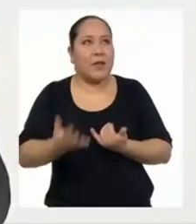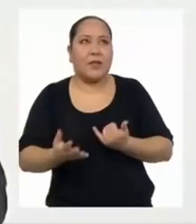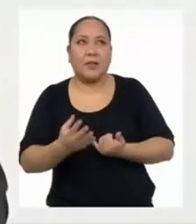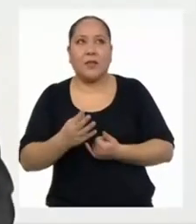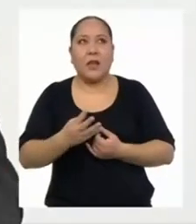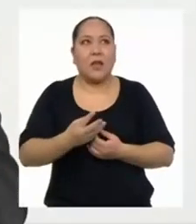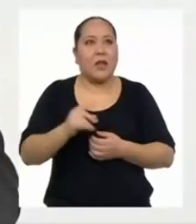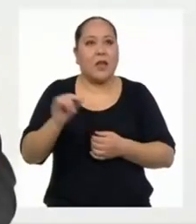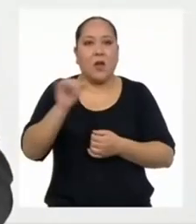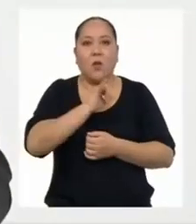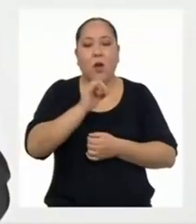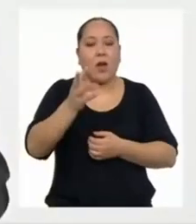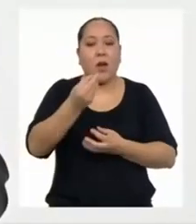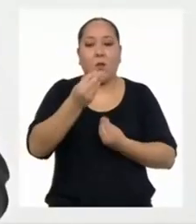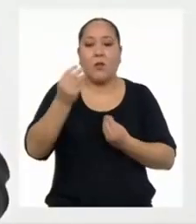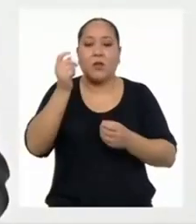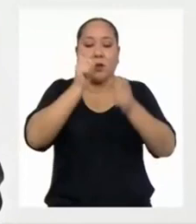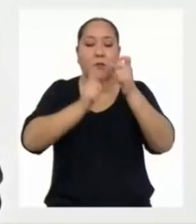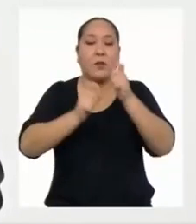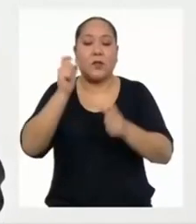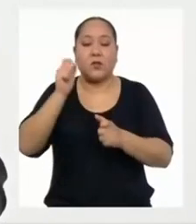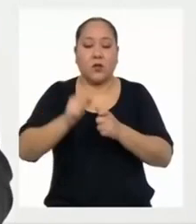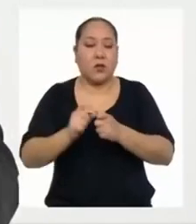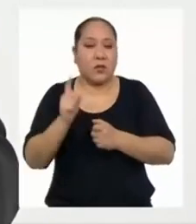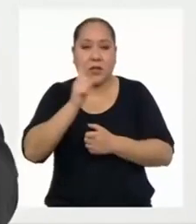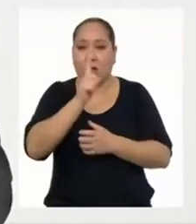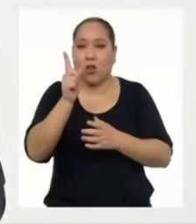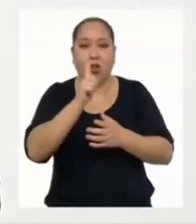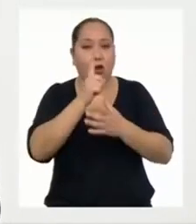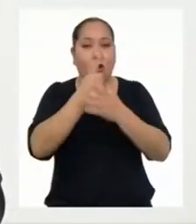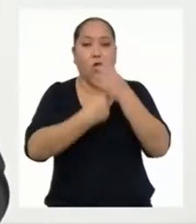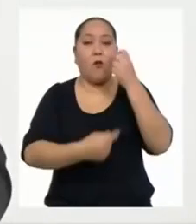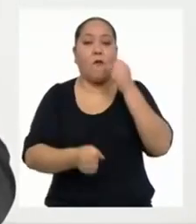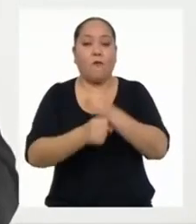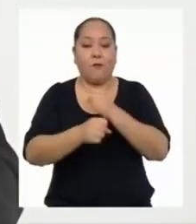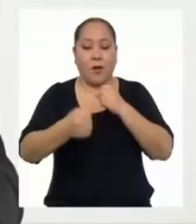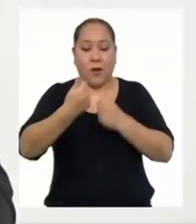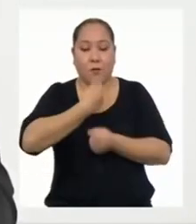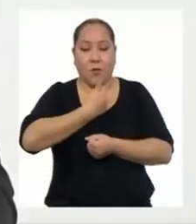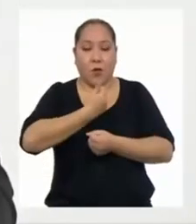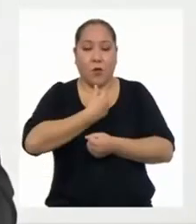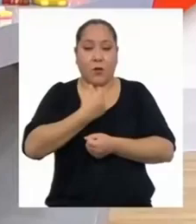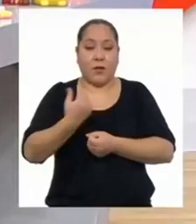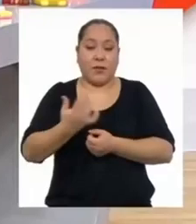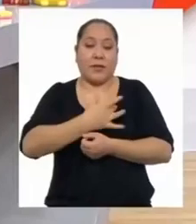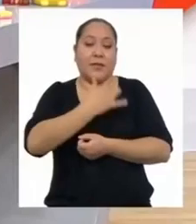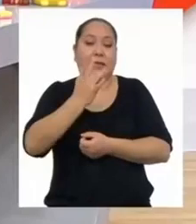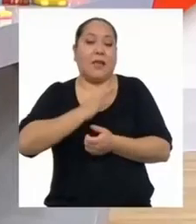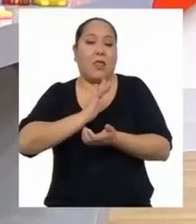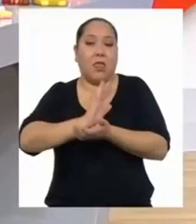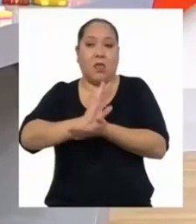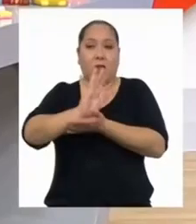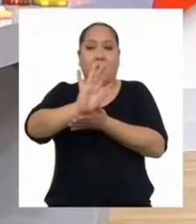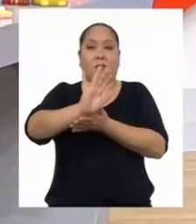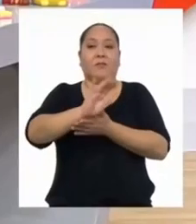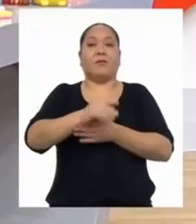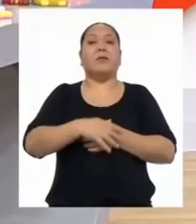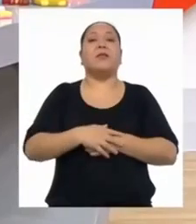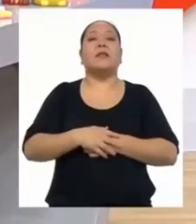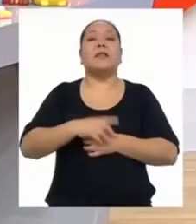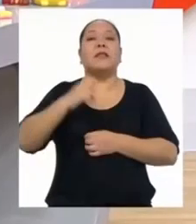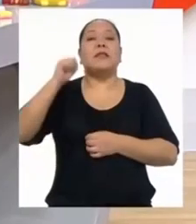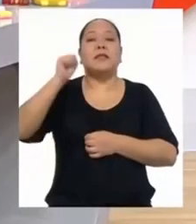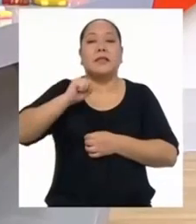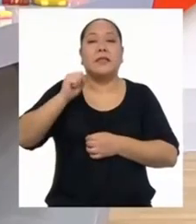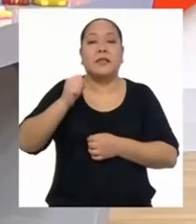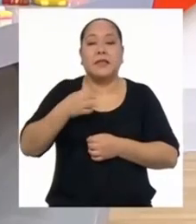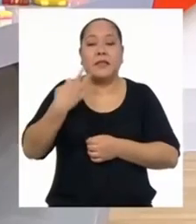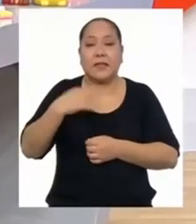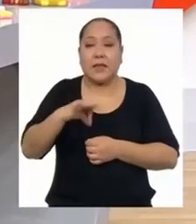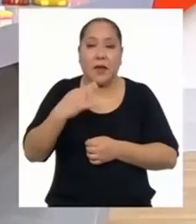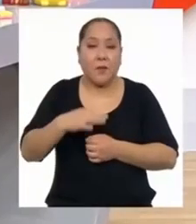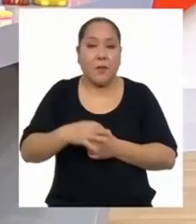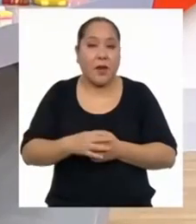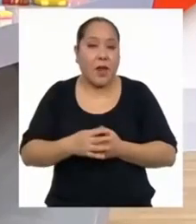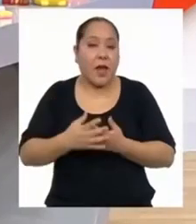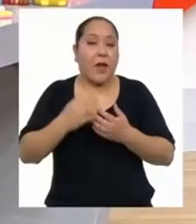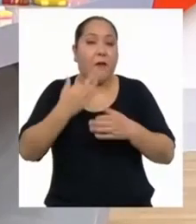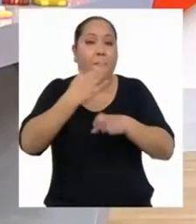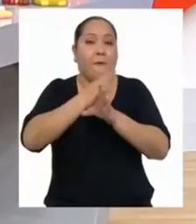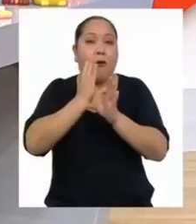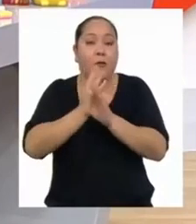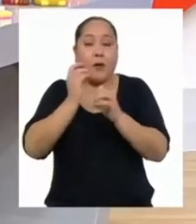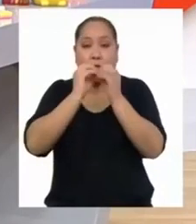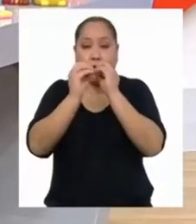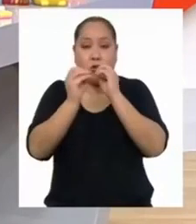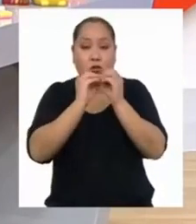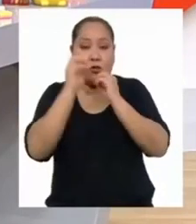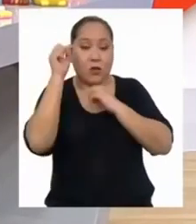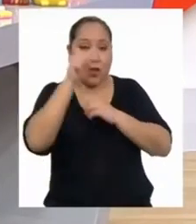gente que empieza a desconfiar de sí misma y sentirse rechazada. Siempre hay maneras de encarar y superar situaciones así.